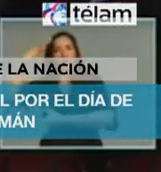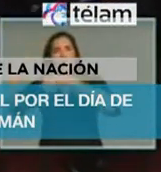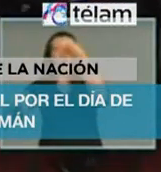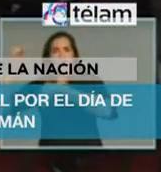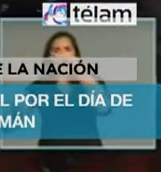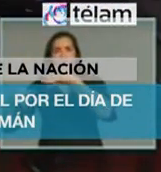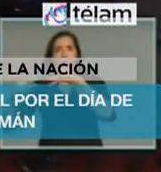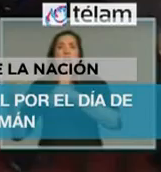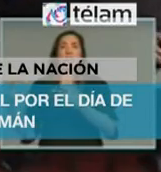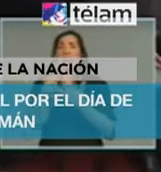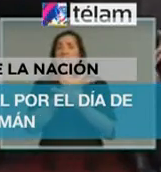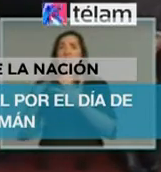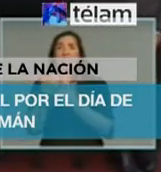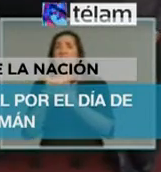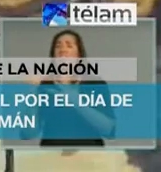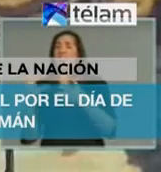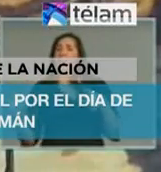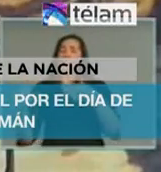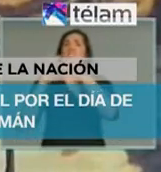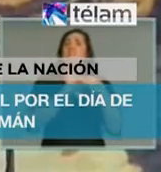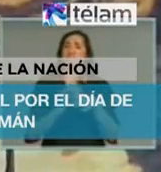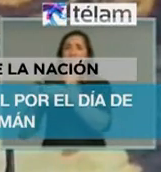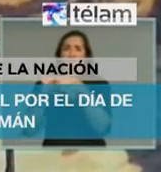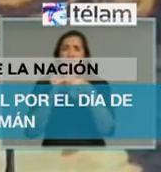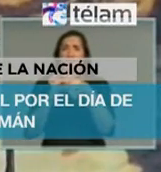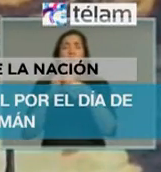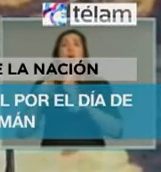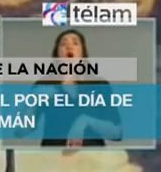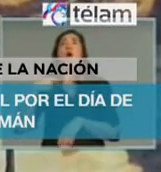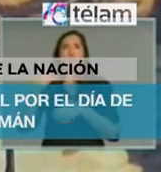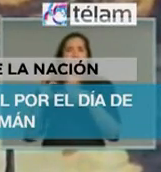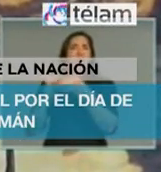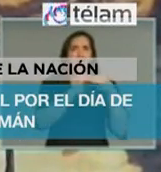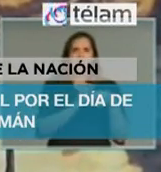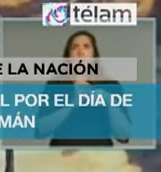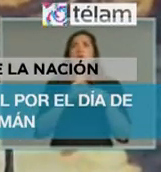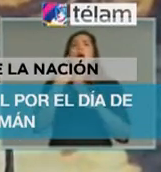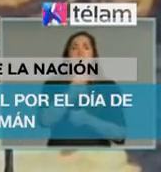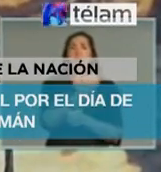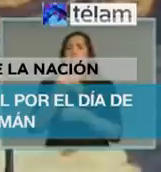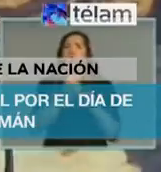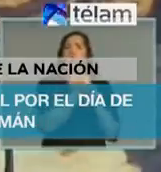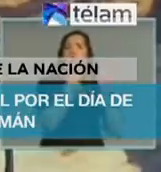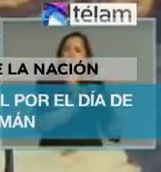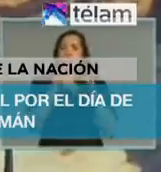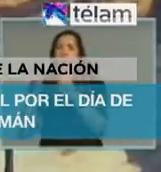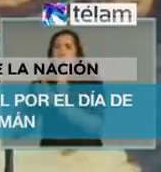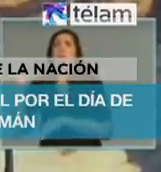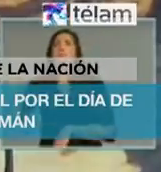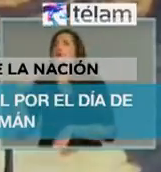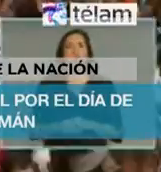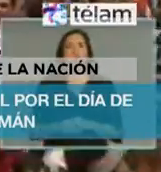tres poderes, de lo que no se puede tener independencia es de los intereses de la nación y del